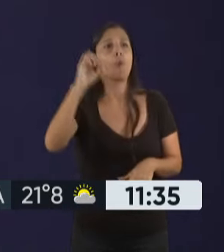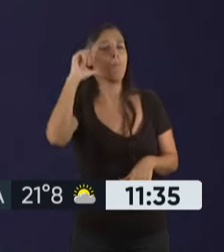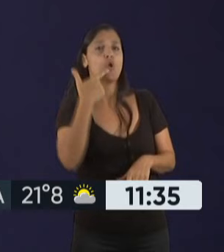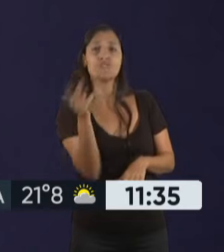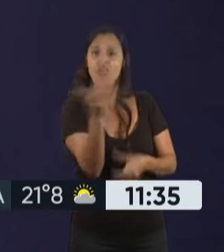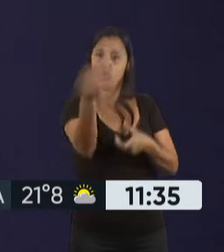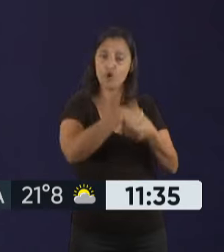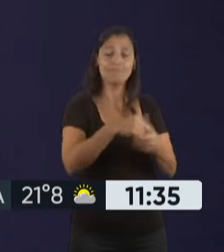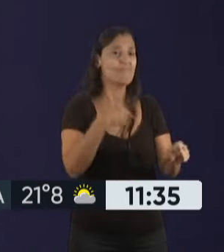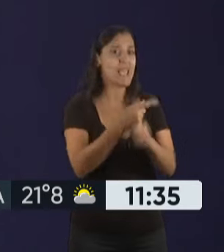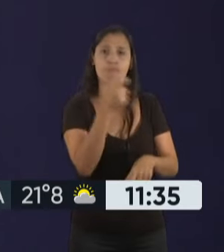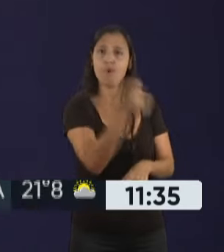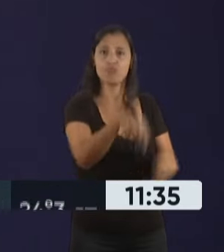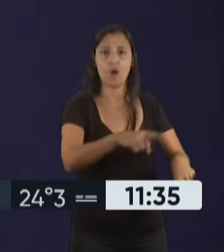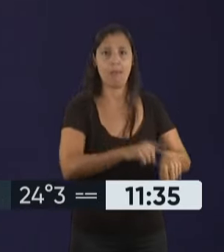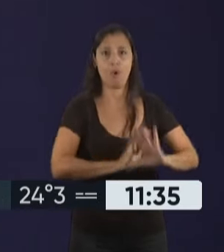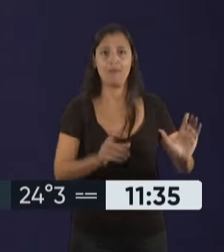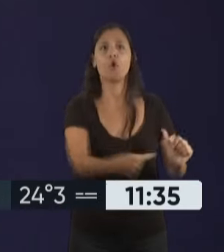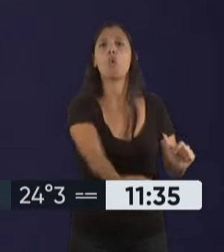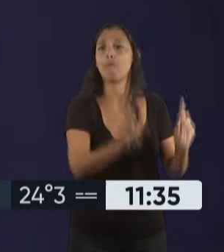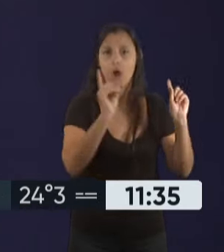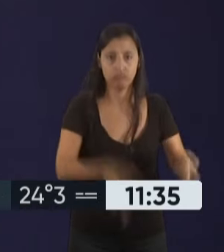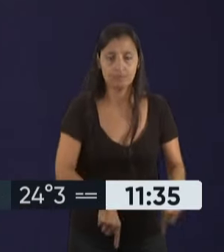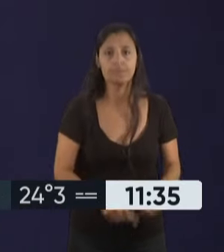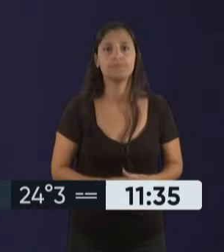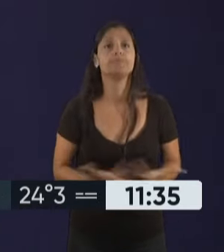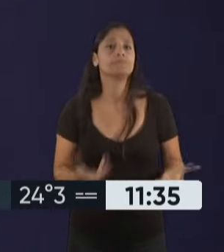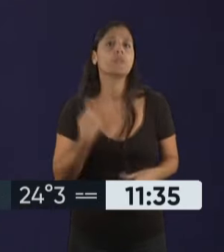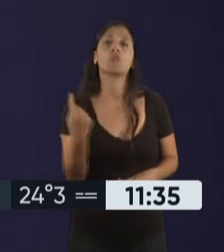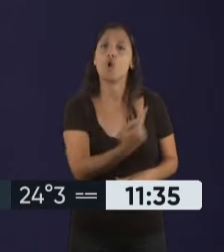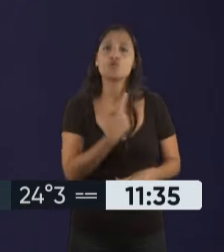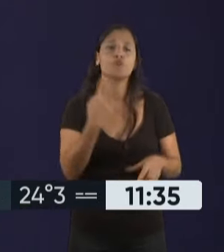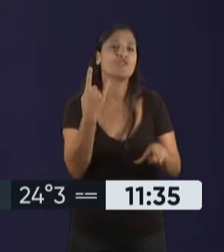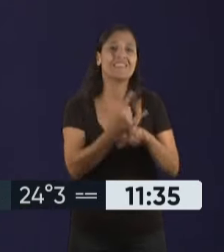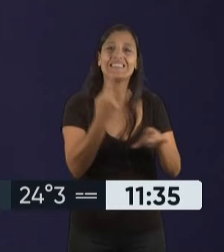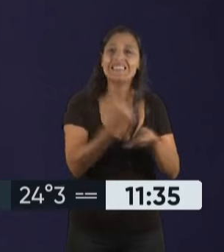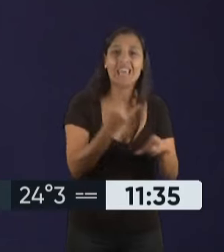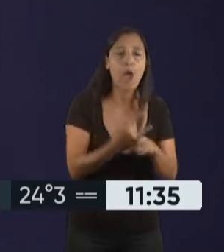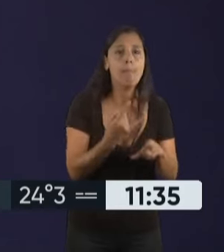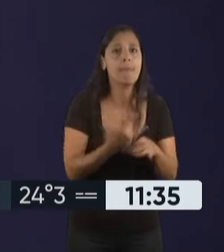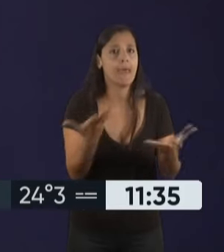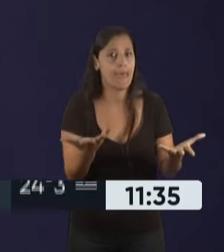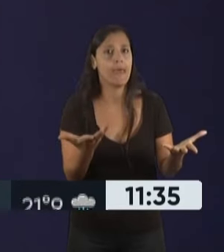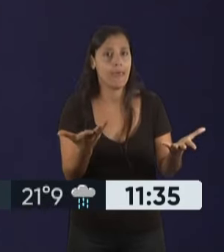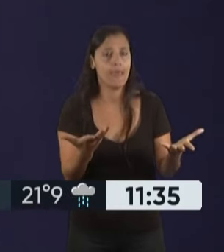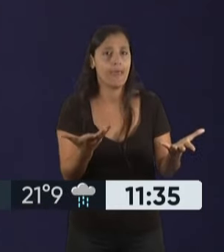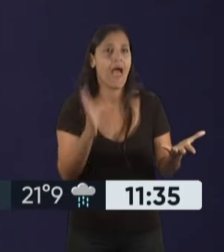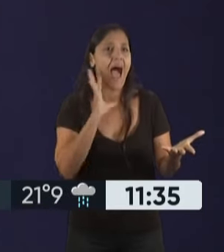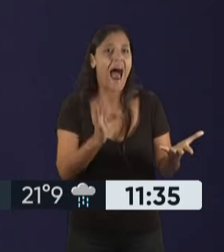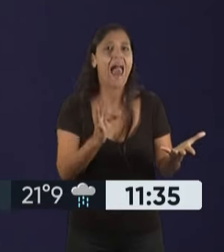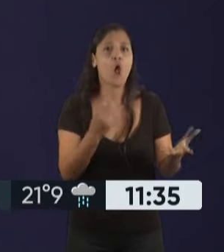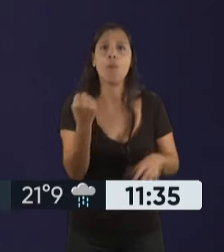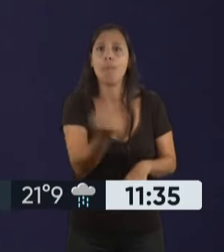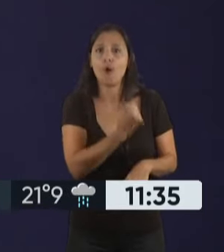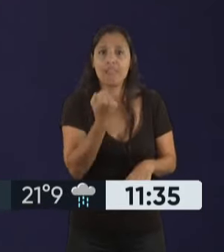imposible responderte esa pregunta a esta altura eh siempre para nosotros la celeridad tiene un valor agregado por lo tanto